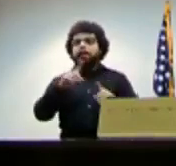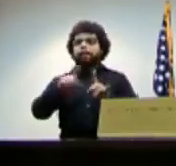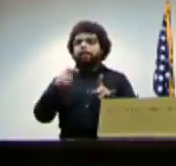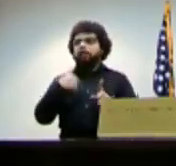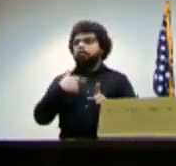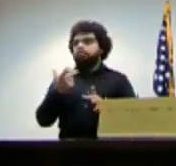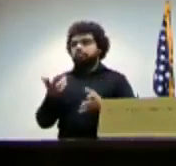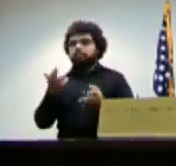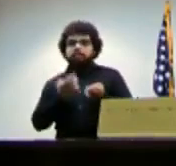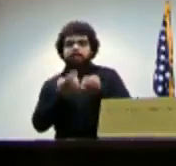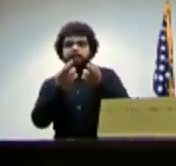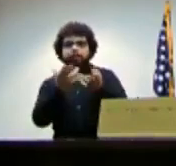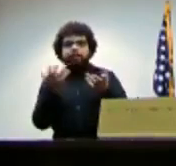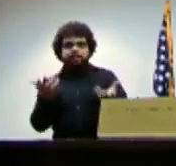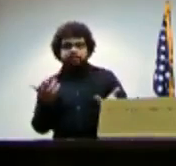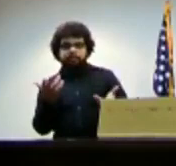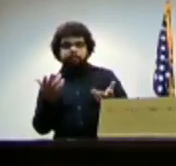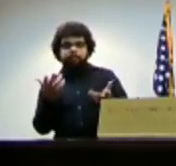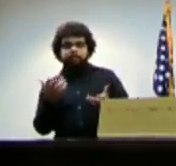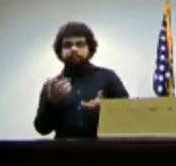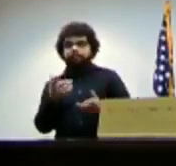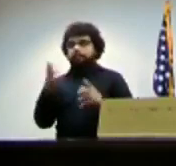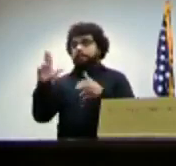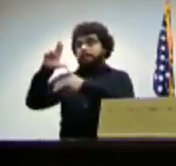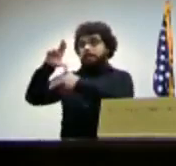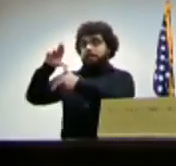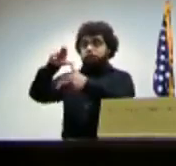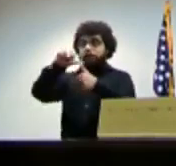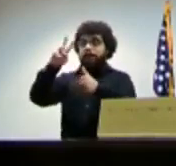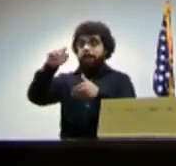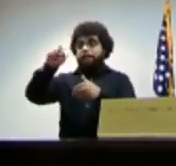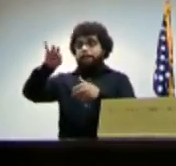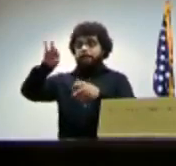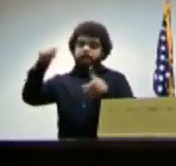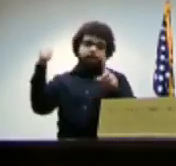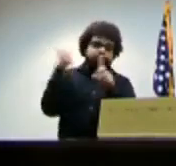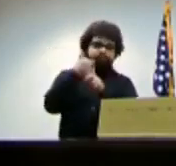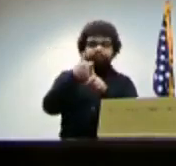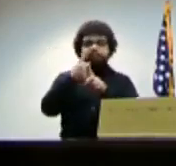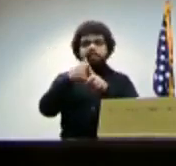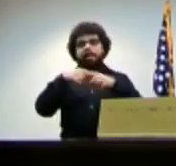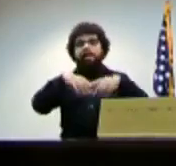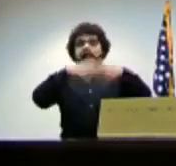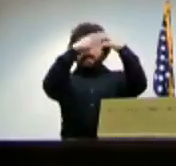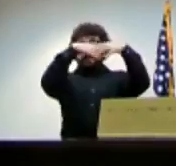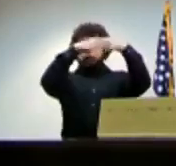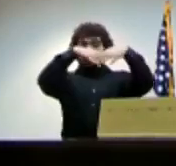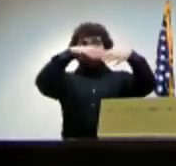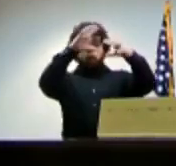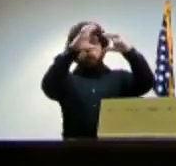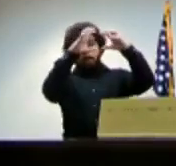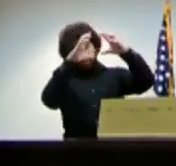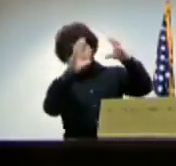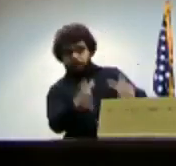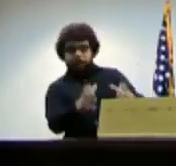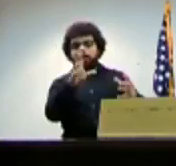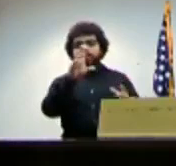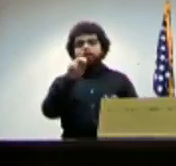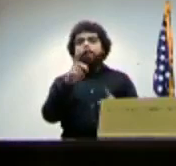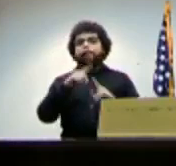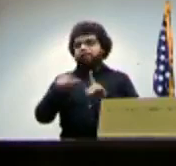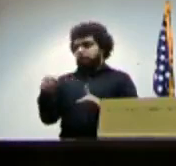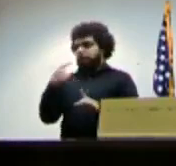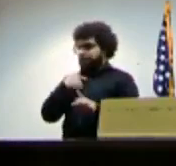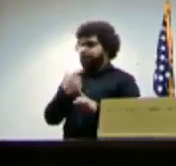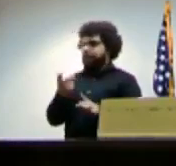estructural. Vino el huracán María, no se cayó la estructura, pero como usted bien señala, las estructuras se veían comprometidas y teníamos